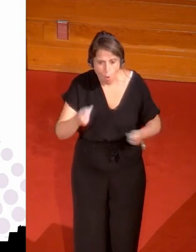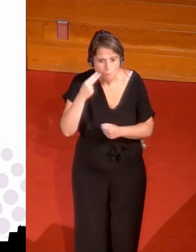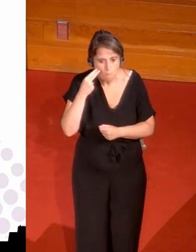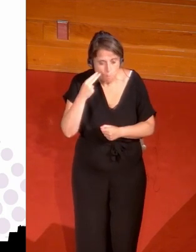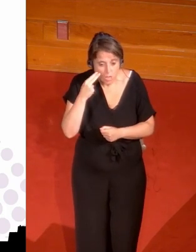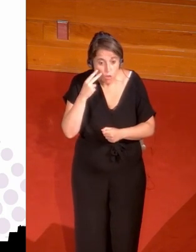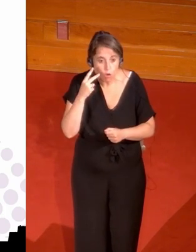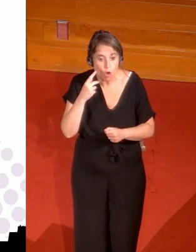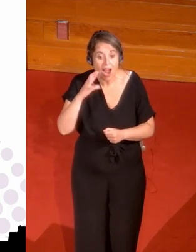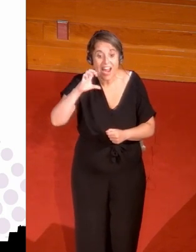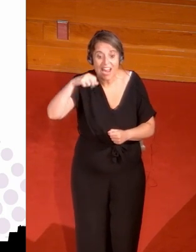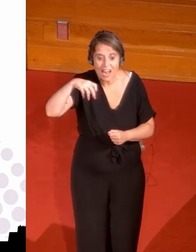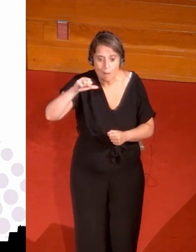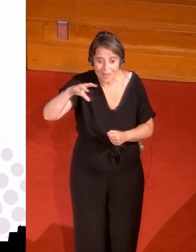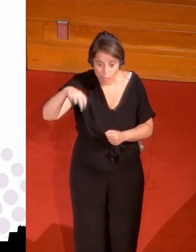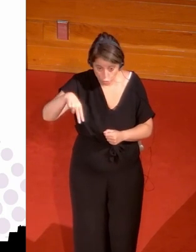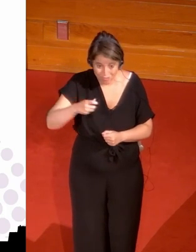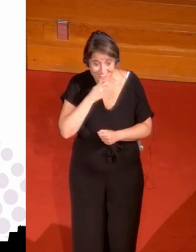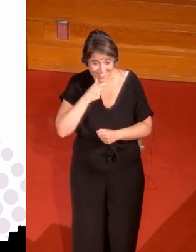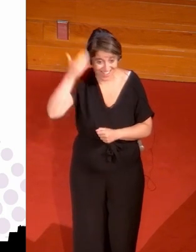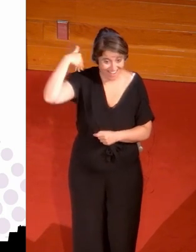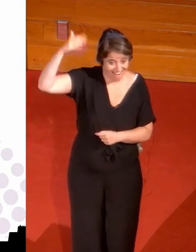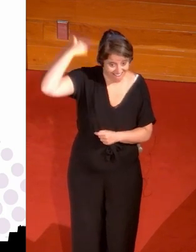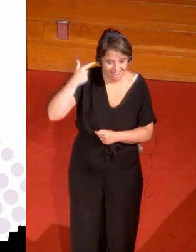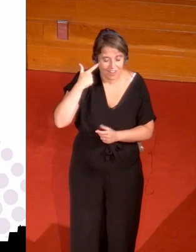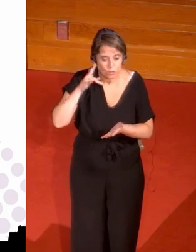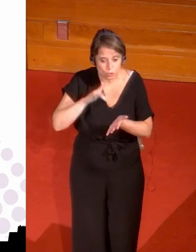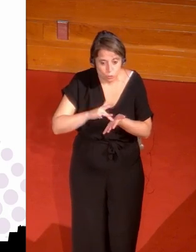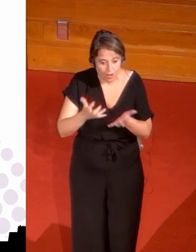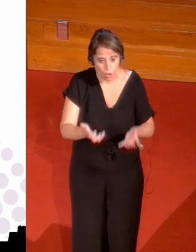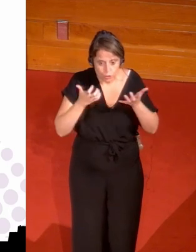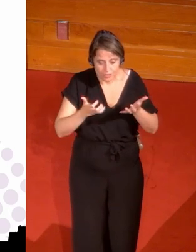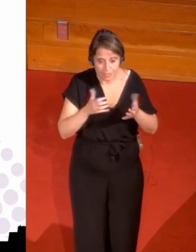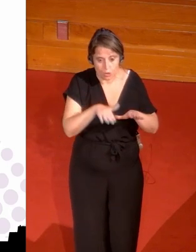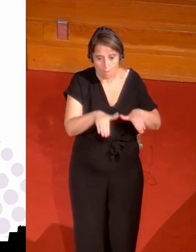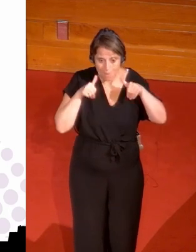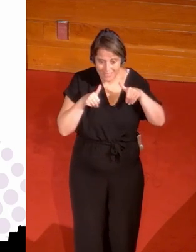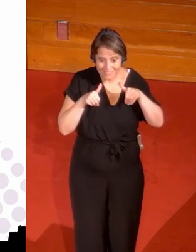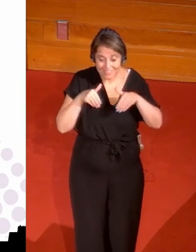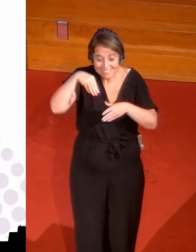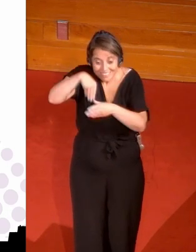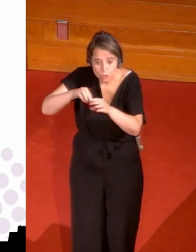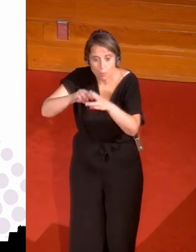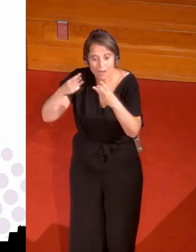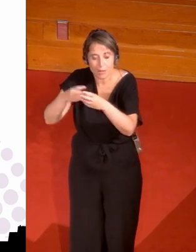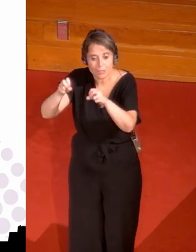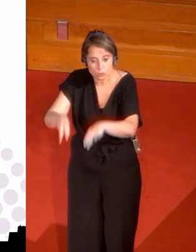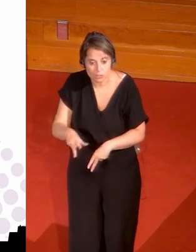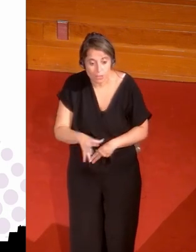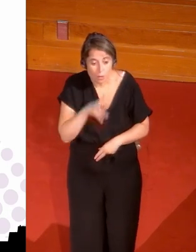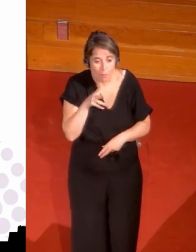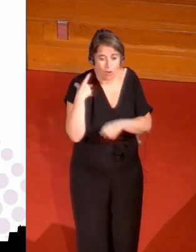a David Cameron y al partido conservador que al final consiguió lo que él quería sin estar en el parlamento británico porque